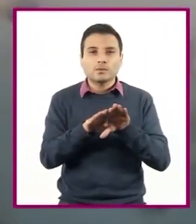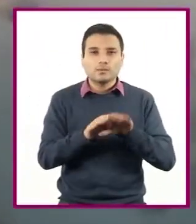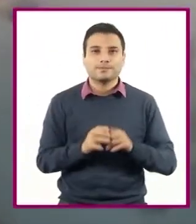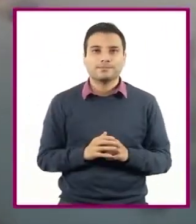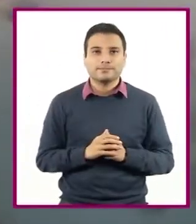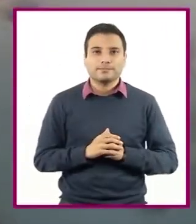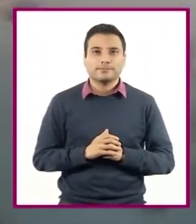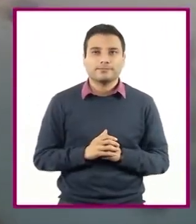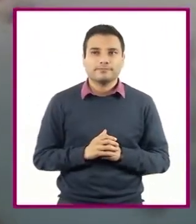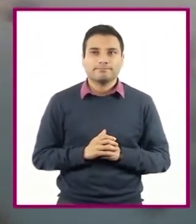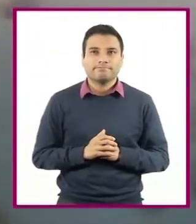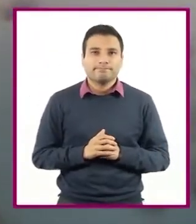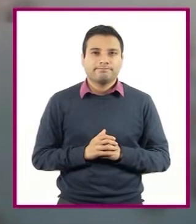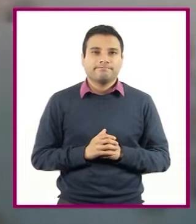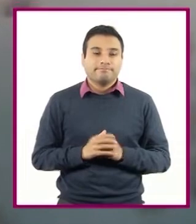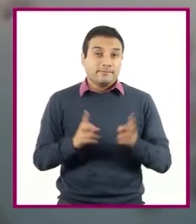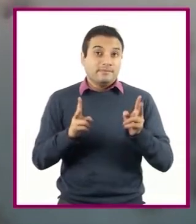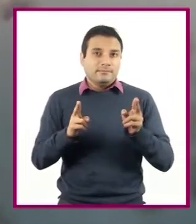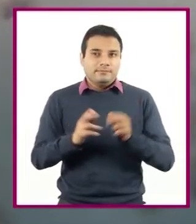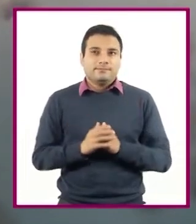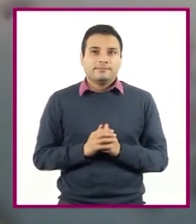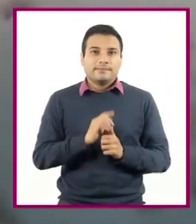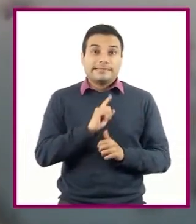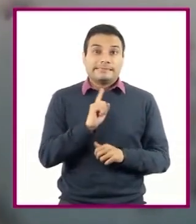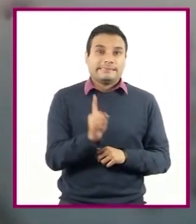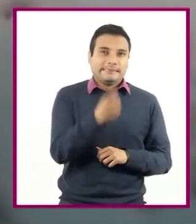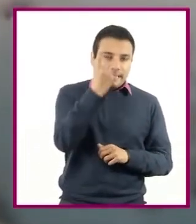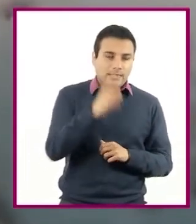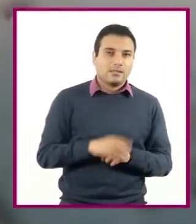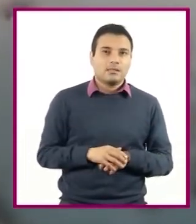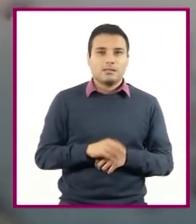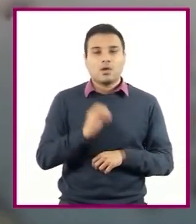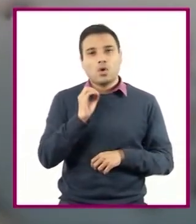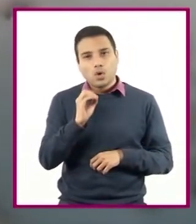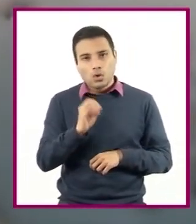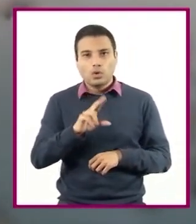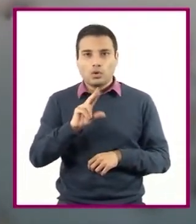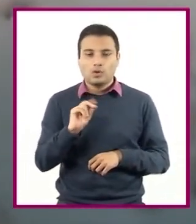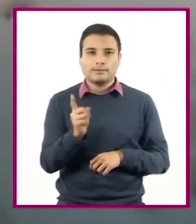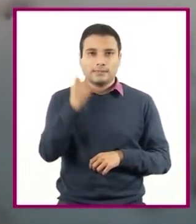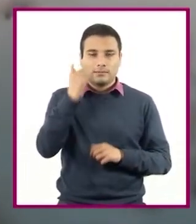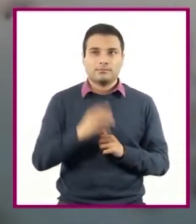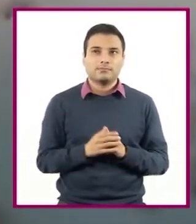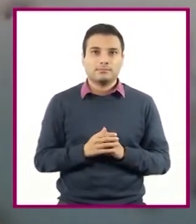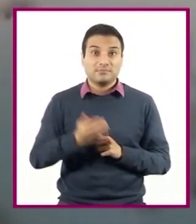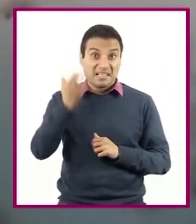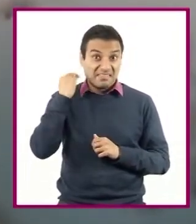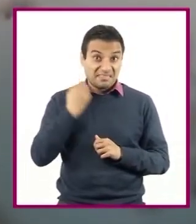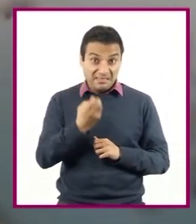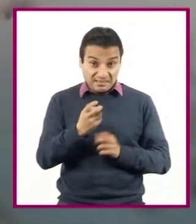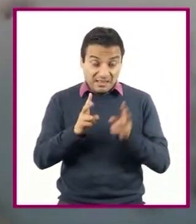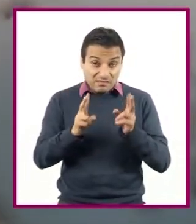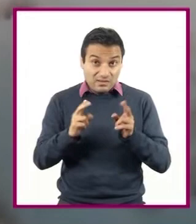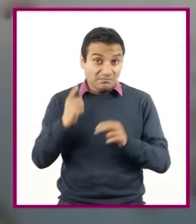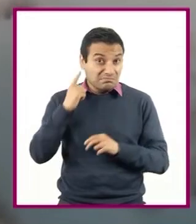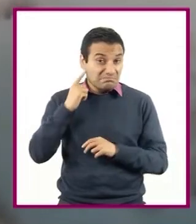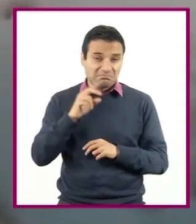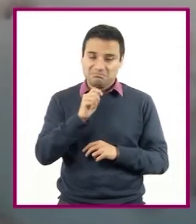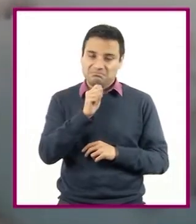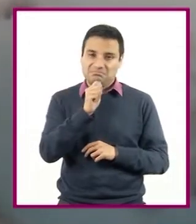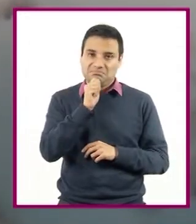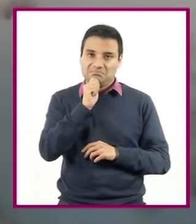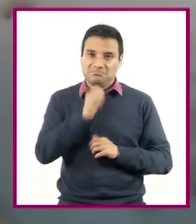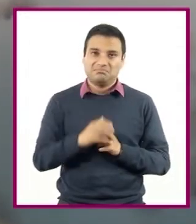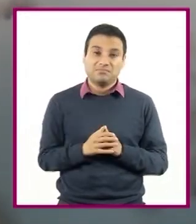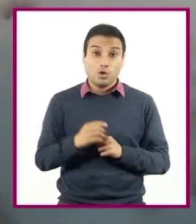¿Ser o no ser? Esa es la cuestión. Bueno, yo no había escuchado antes esta frase, pero en cuanto